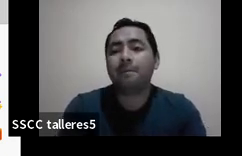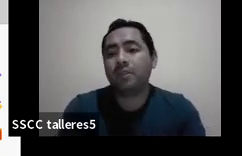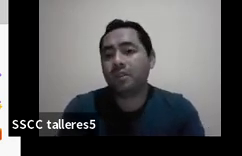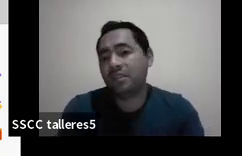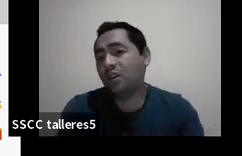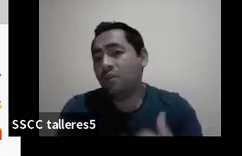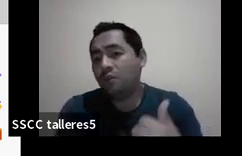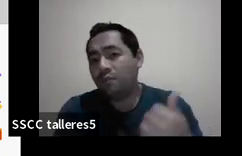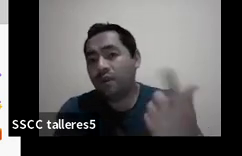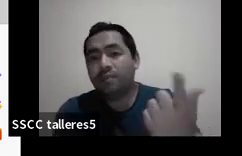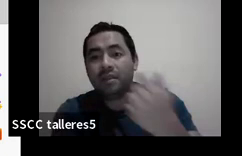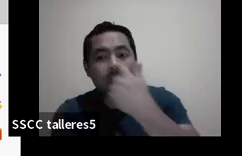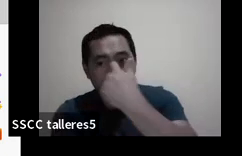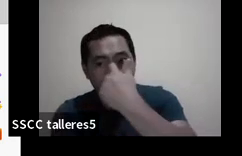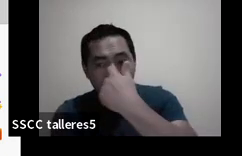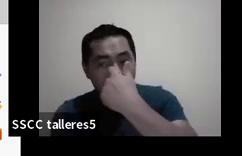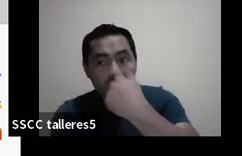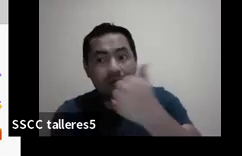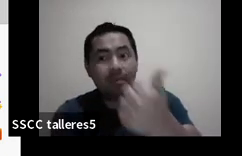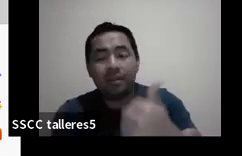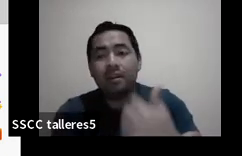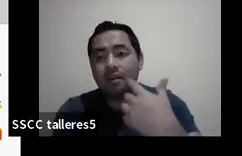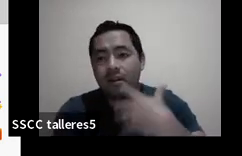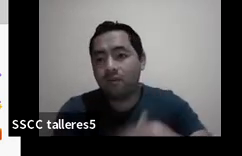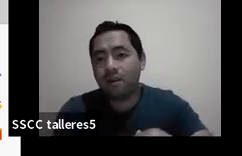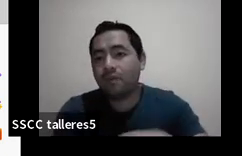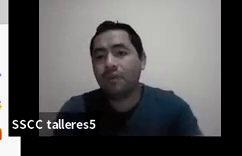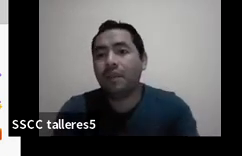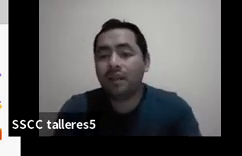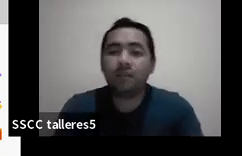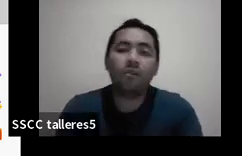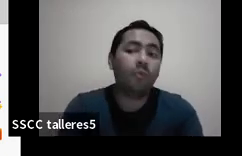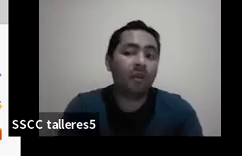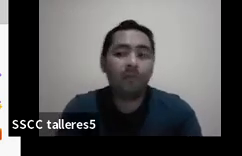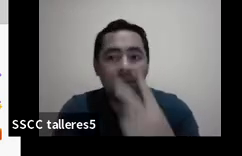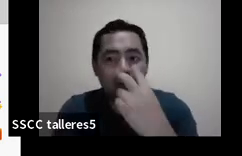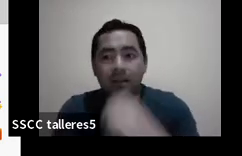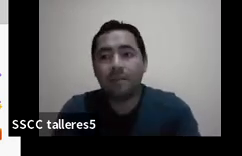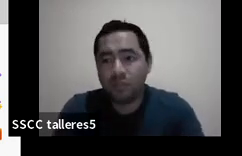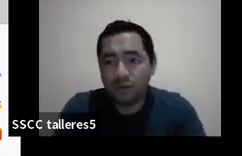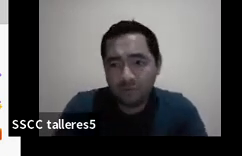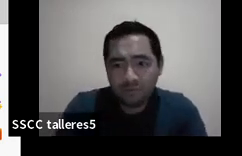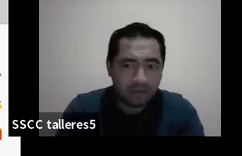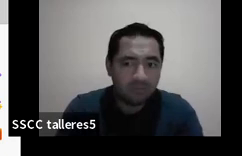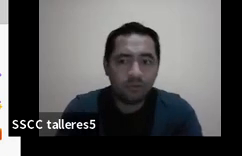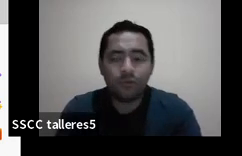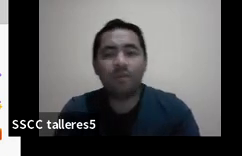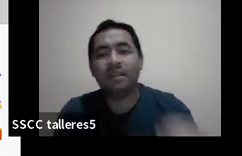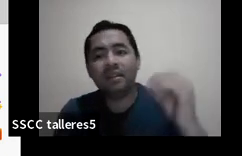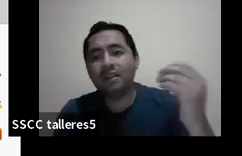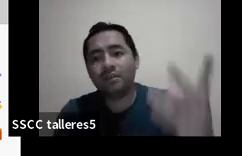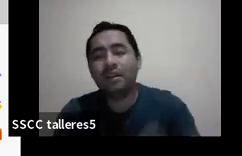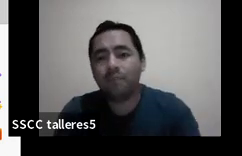¿ya? Entonces, así como puede perder la audición, también puede perder alguna movilidad o puede perder la visión. O sea,